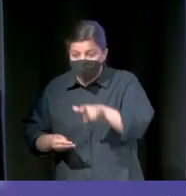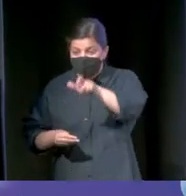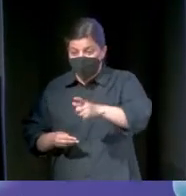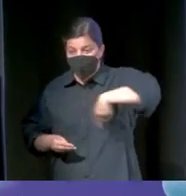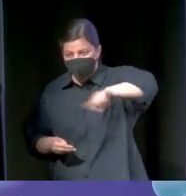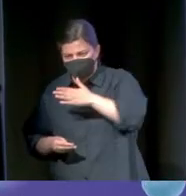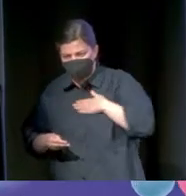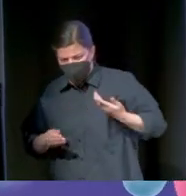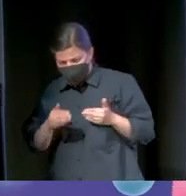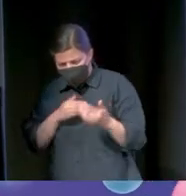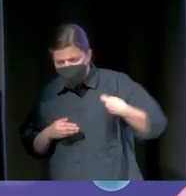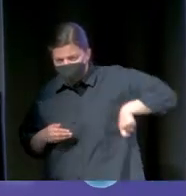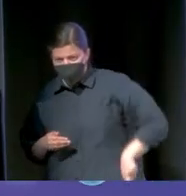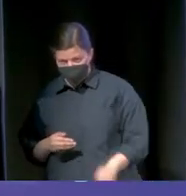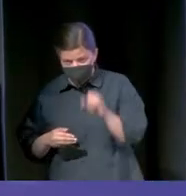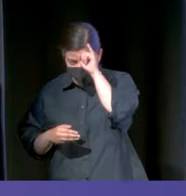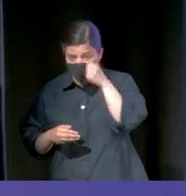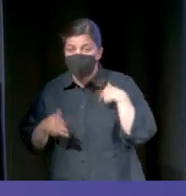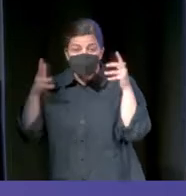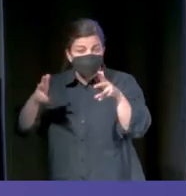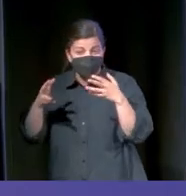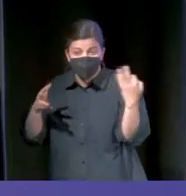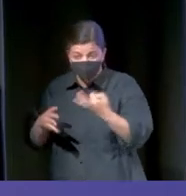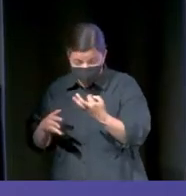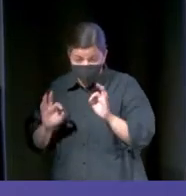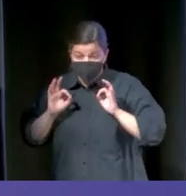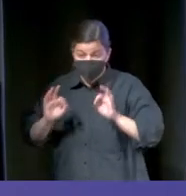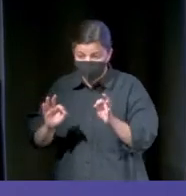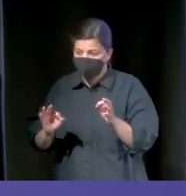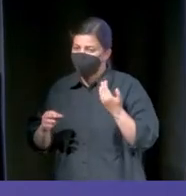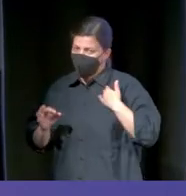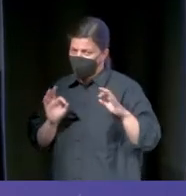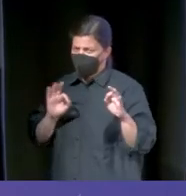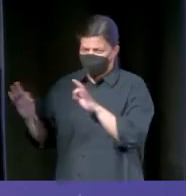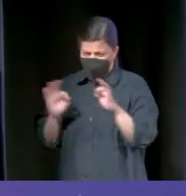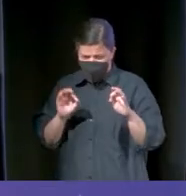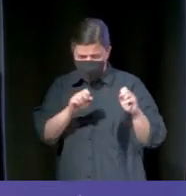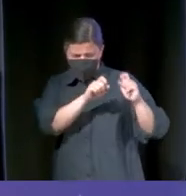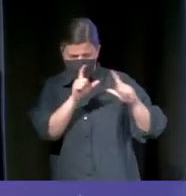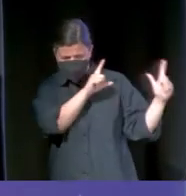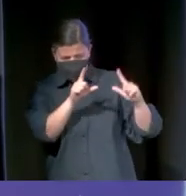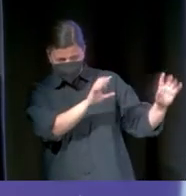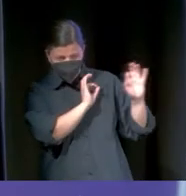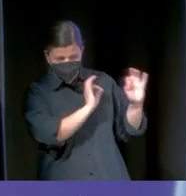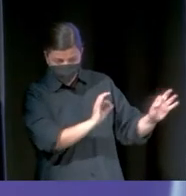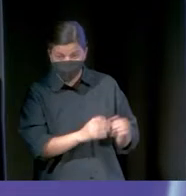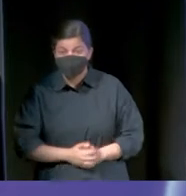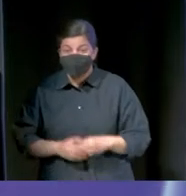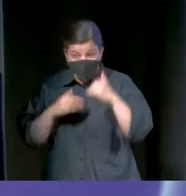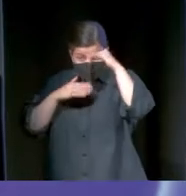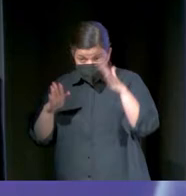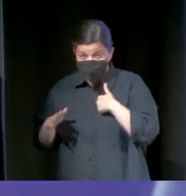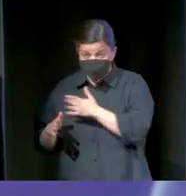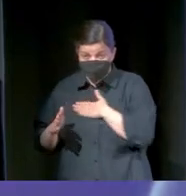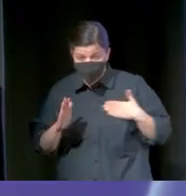quiere profesionalizarse con el instagram que os puedo recomendar yo para esto he preparado estas fantásticas diapositivas ha decido porque yo